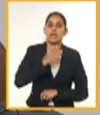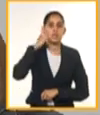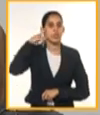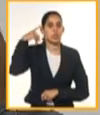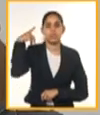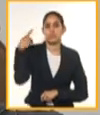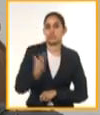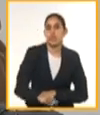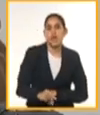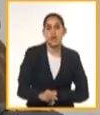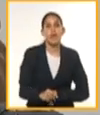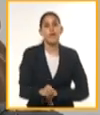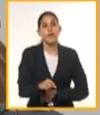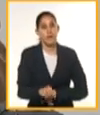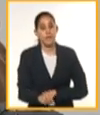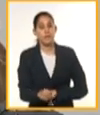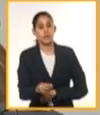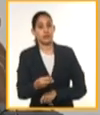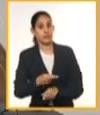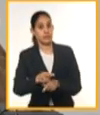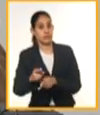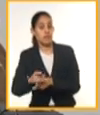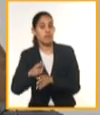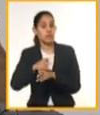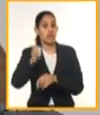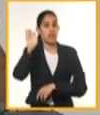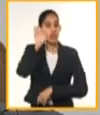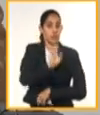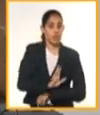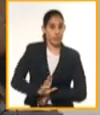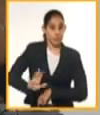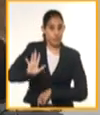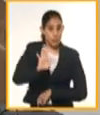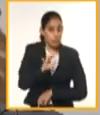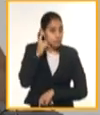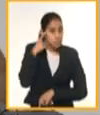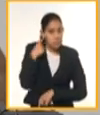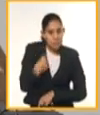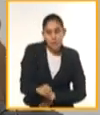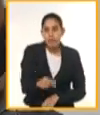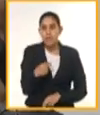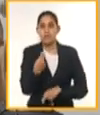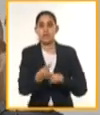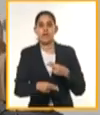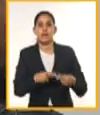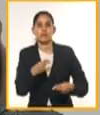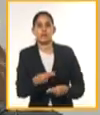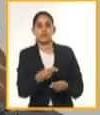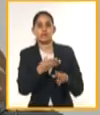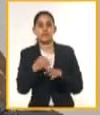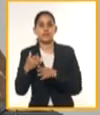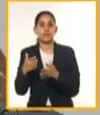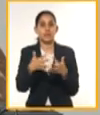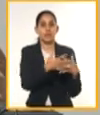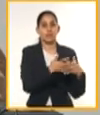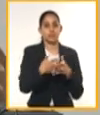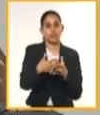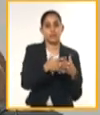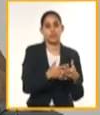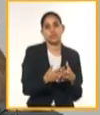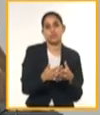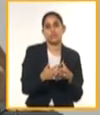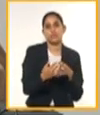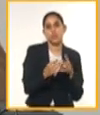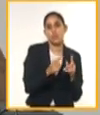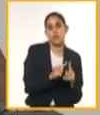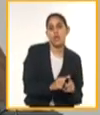los peones son los representantes europeos y en ambos extremos del tablero está Estados Unidos por un lado y